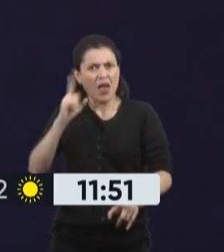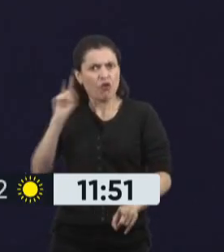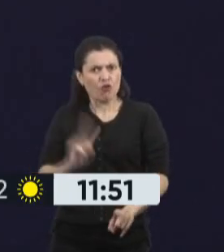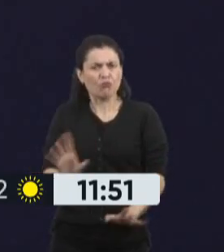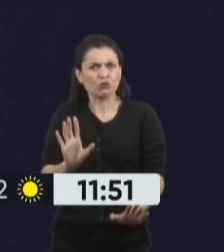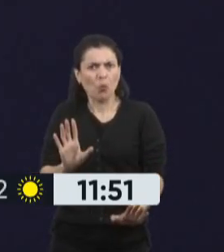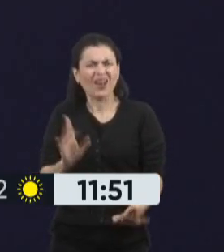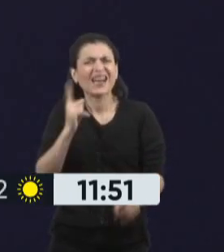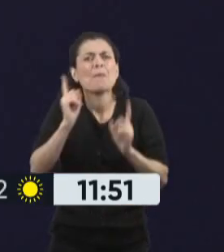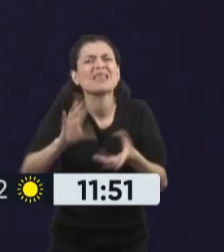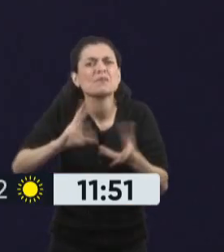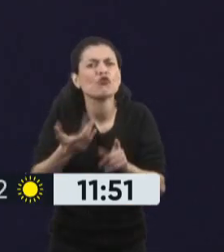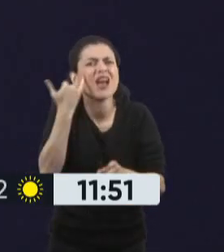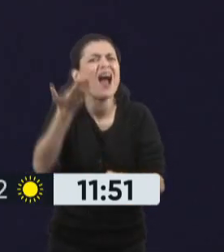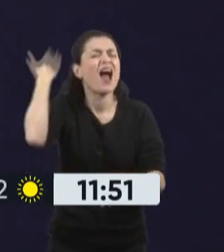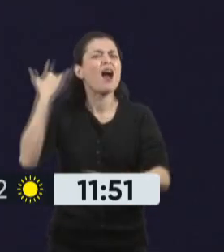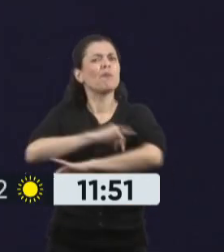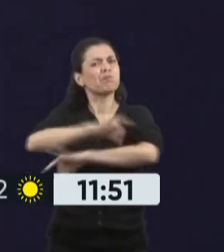anuncio